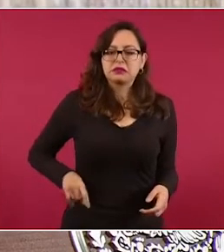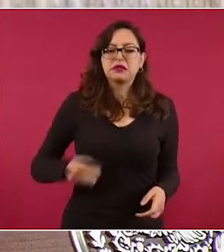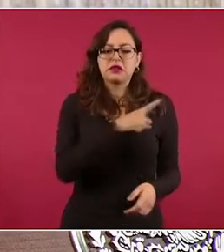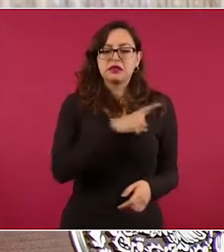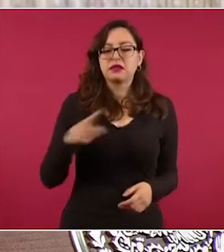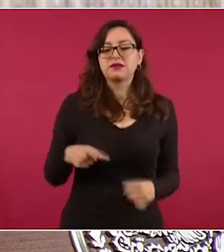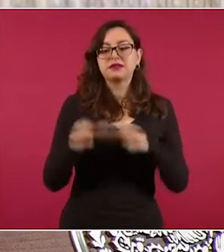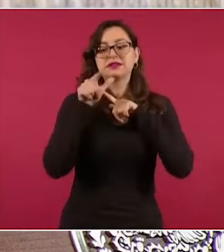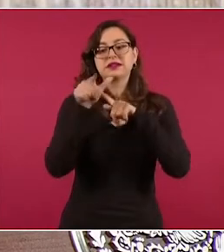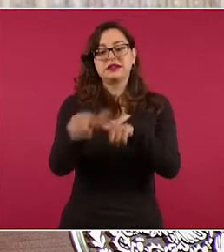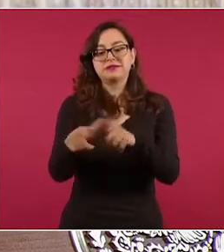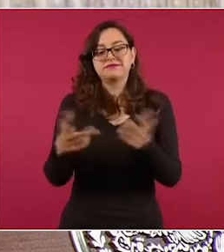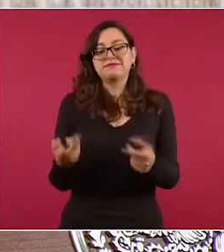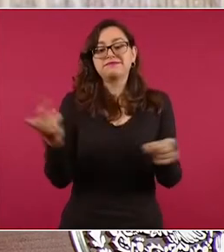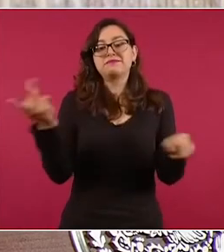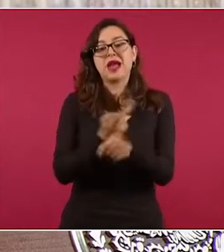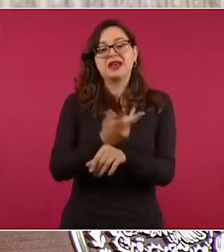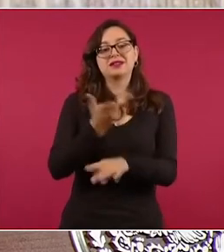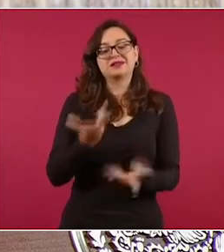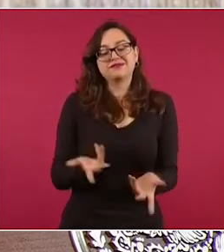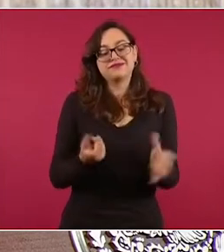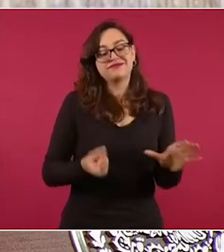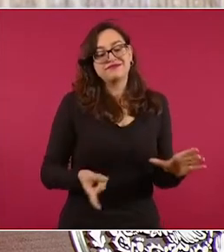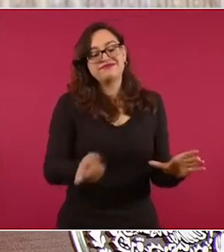la opinión aplastante, ¿no?,